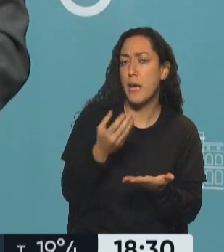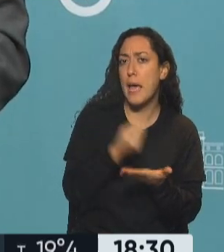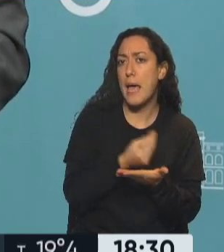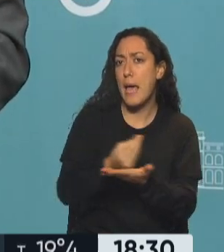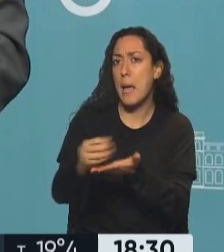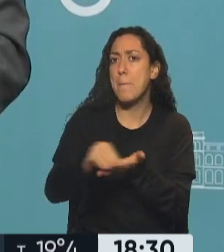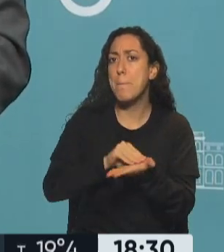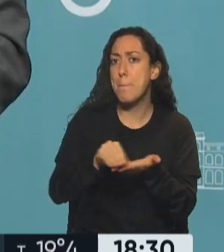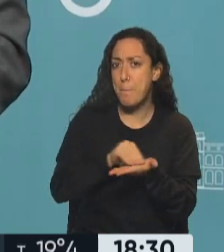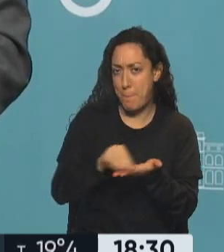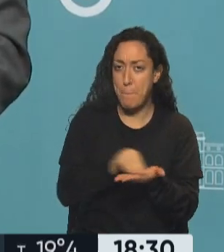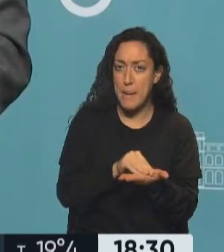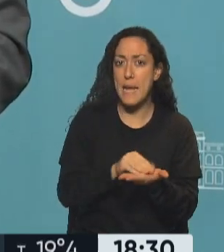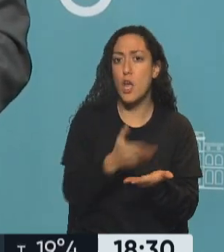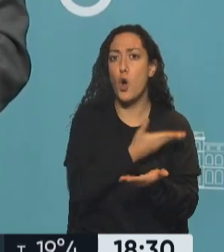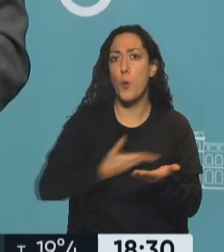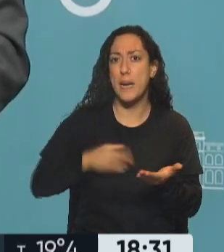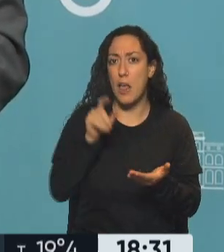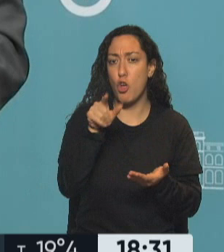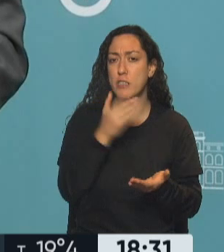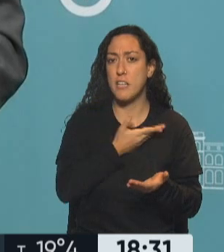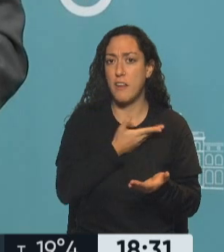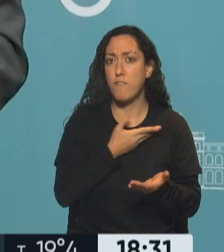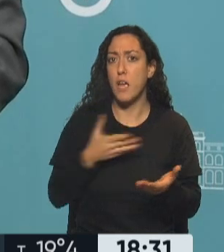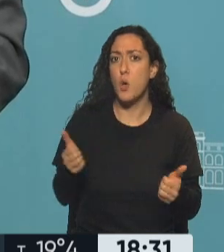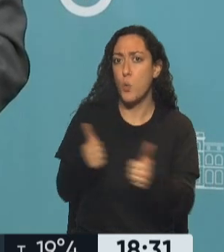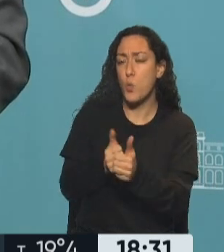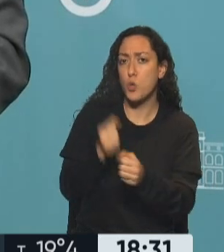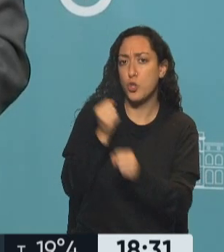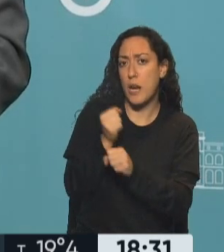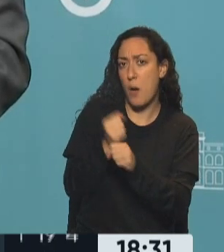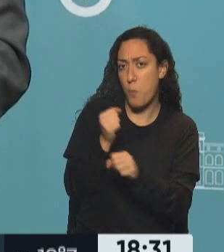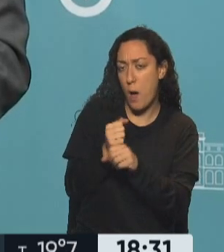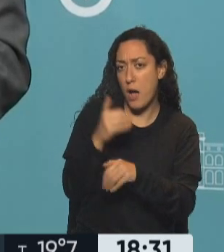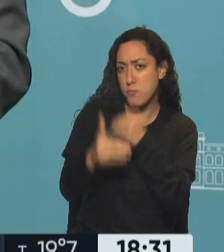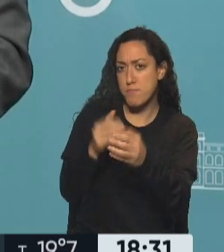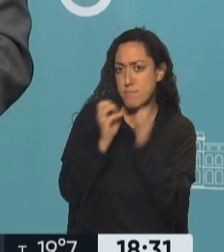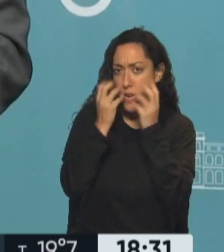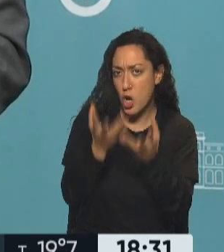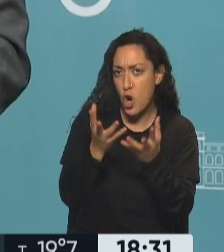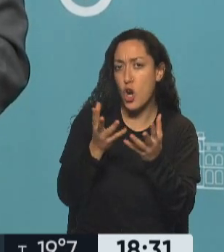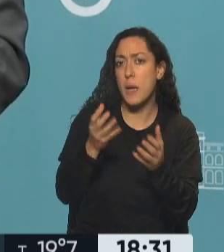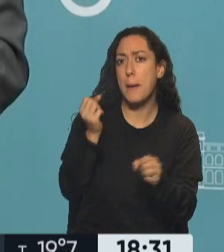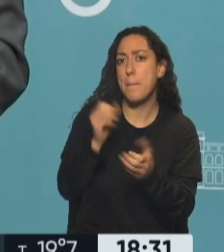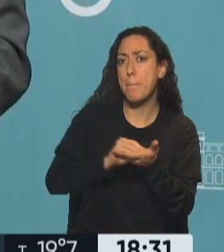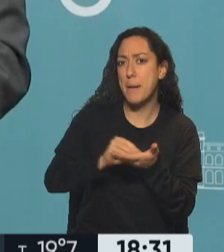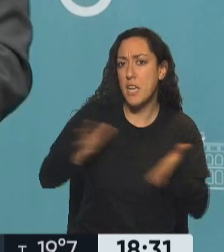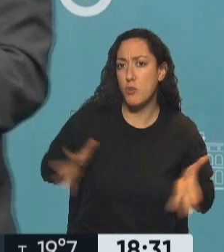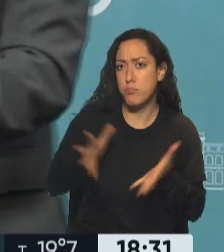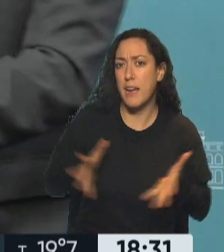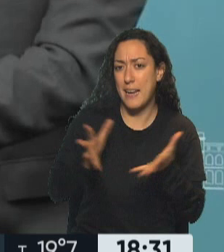gobernador seguimos trabajando para potenciar este sendero de crecimiento con generación de empleo por el cual está la